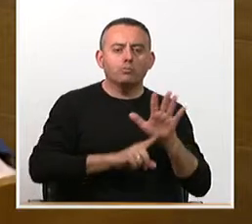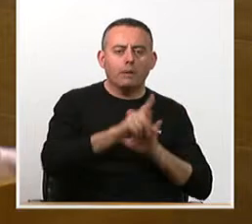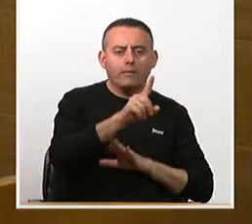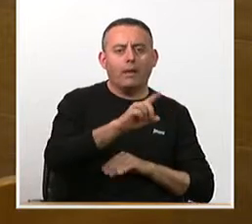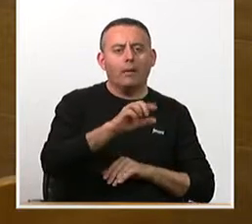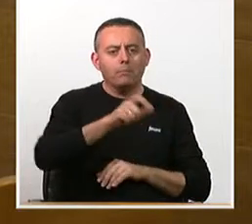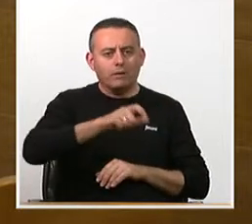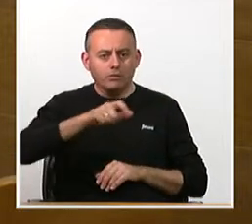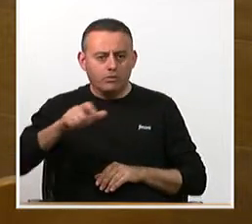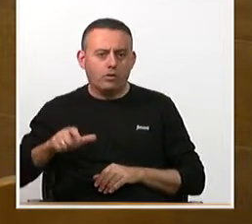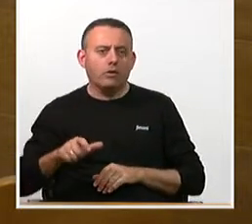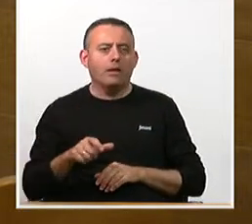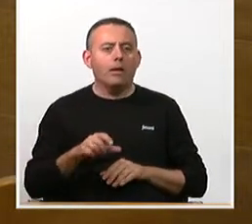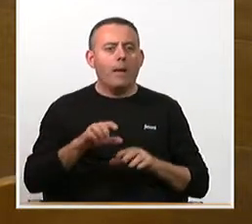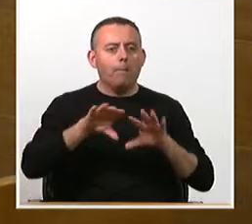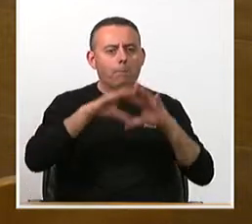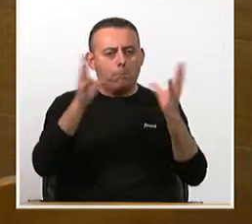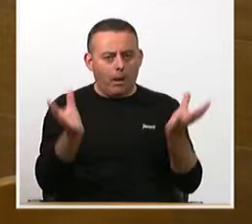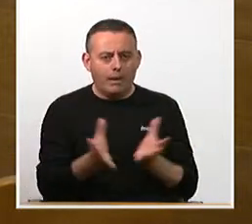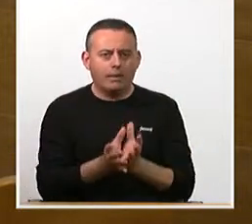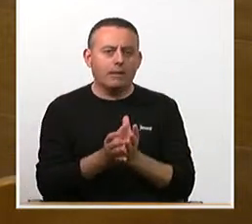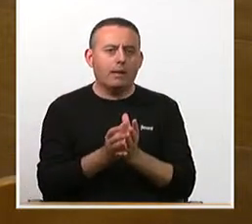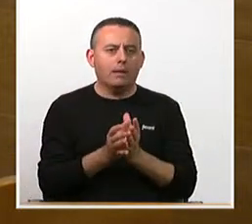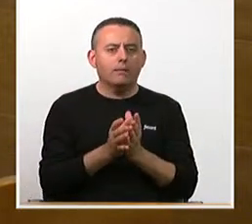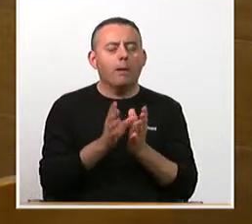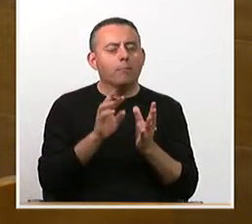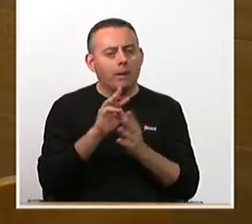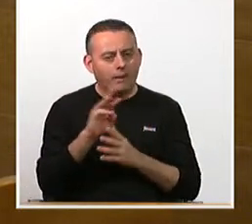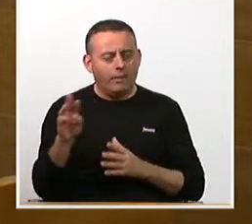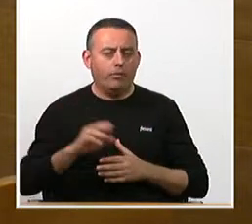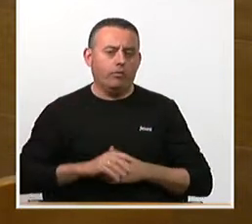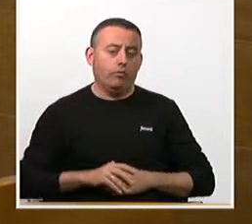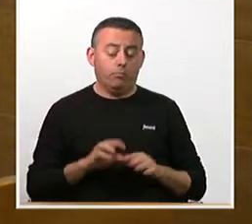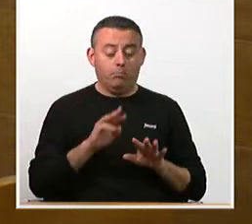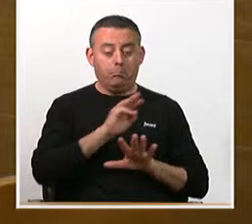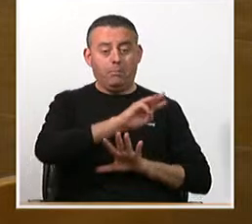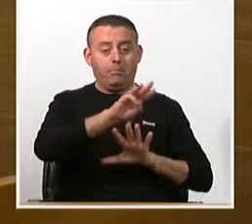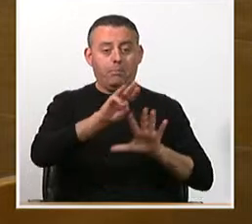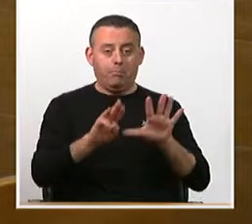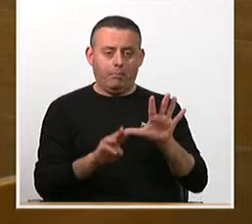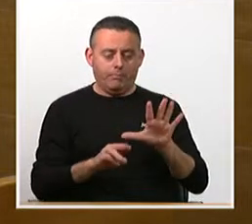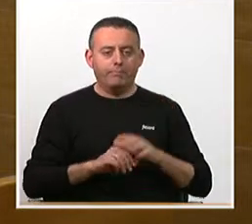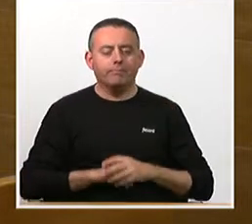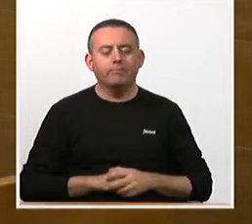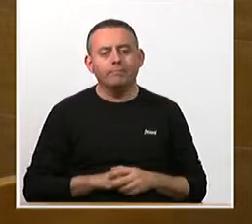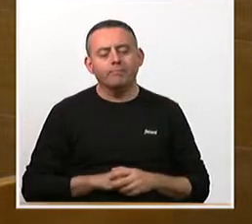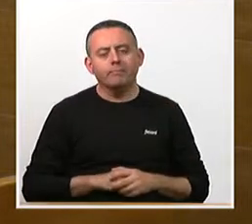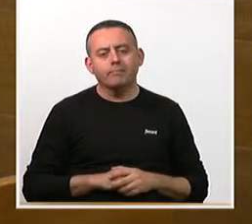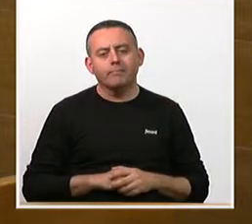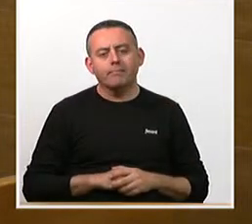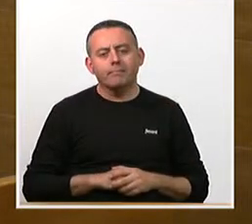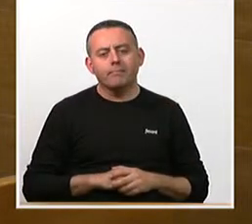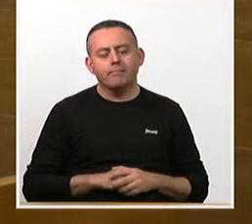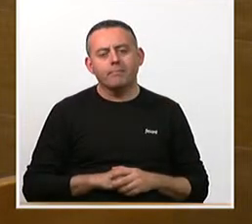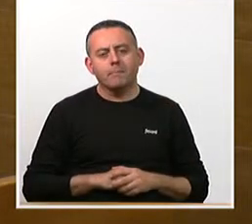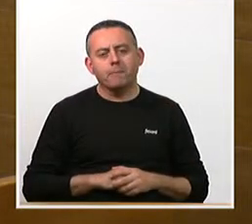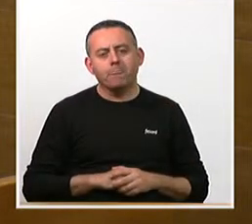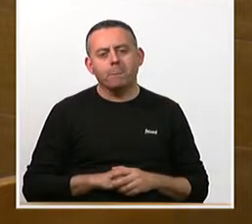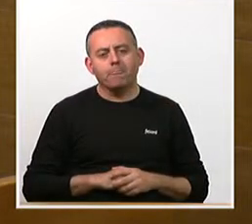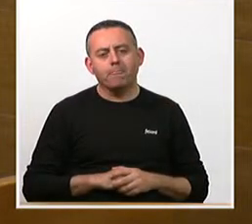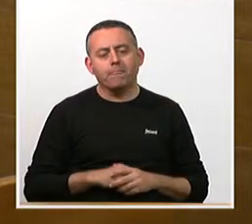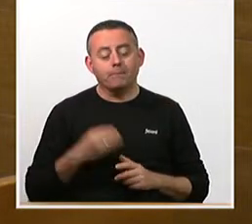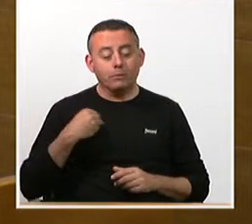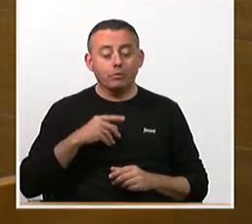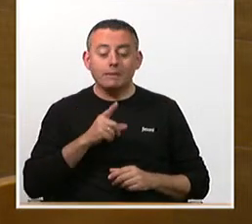partenariado haciendo análisis comparativo de las políticas del de chimo puch y de del gobierno partido popular